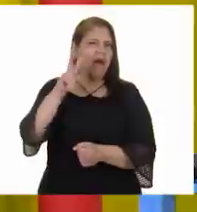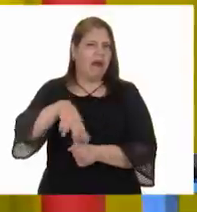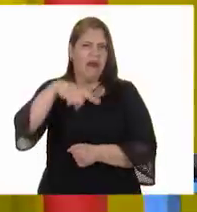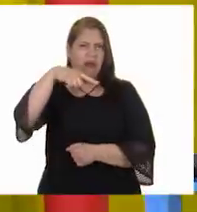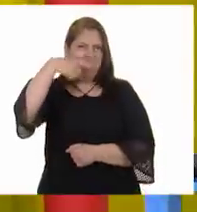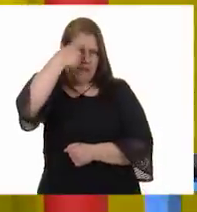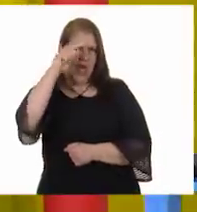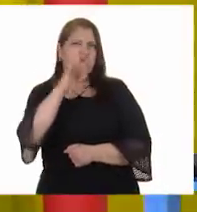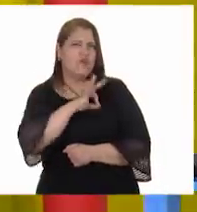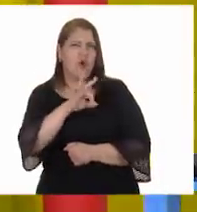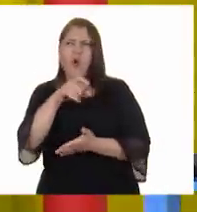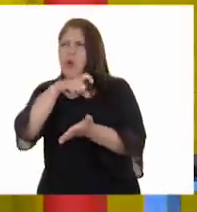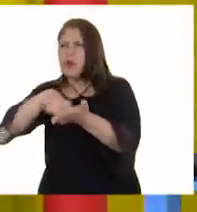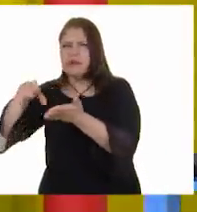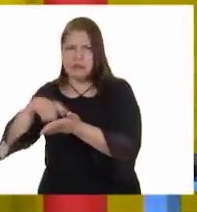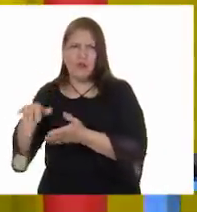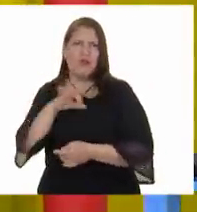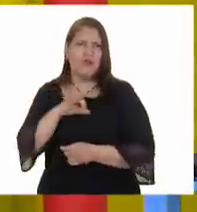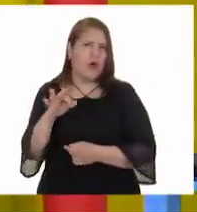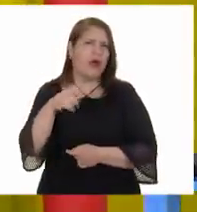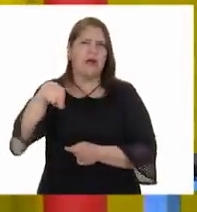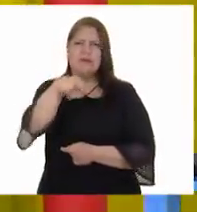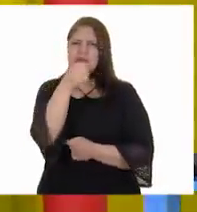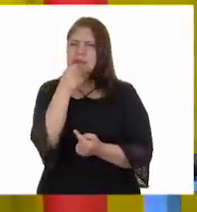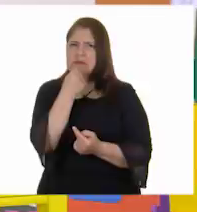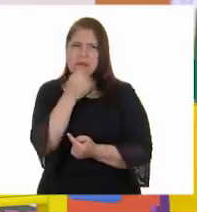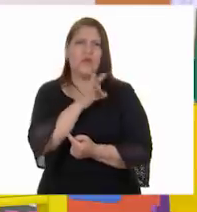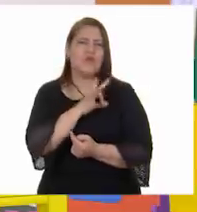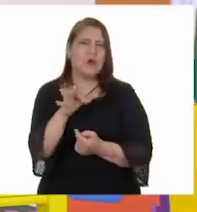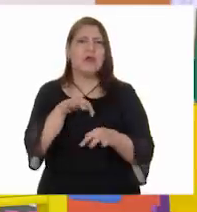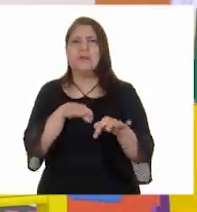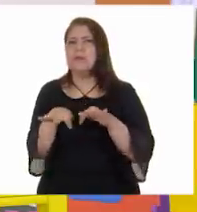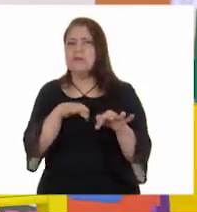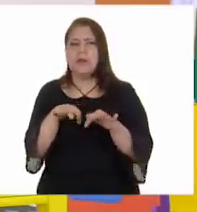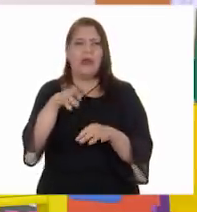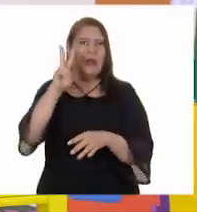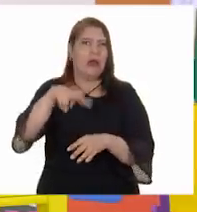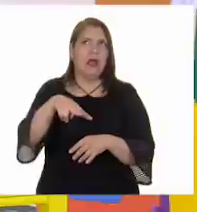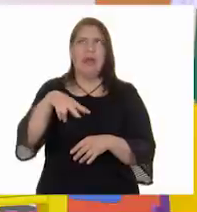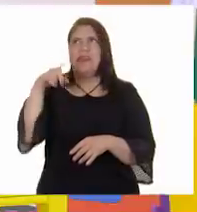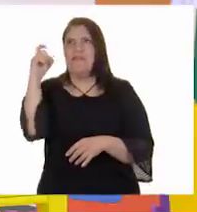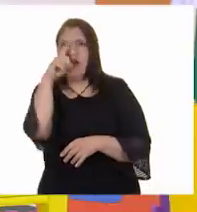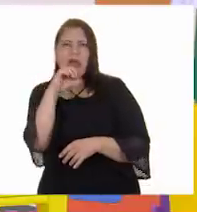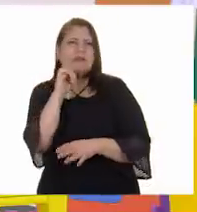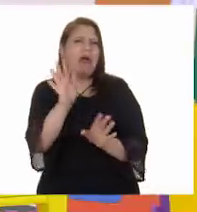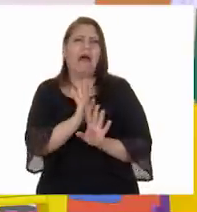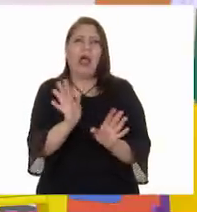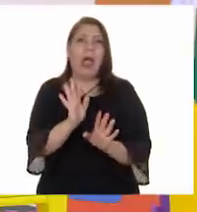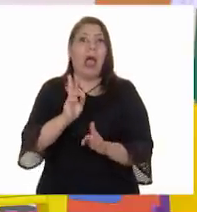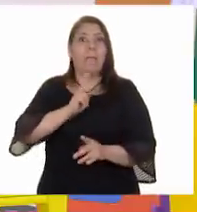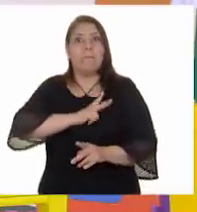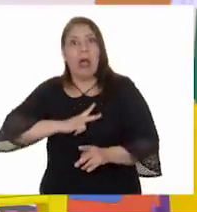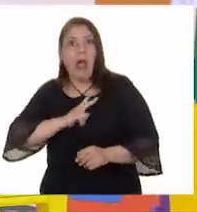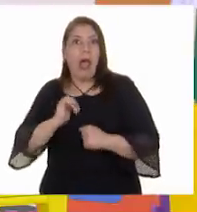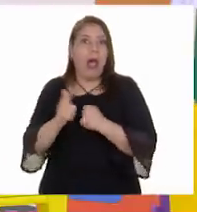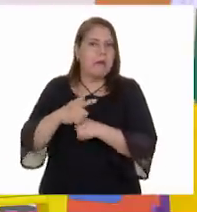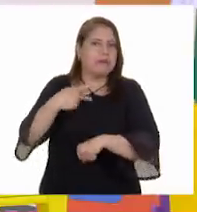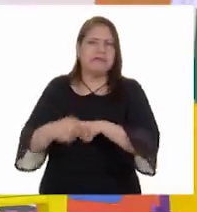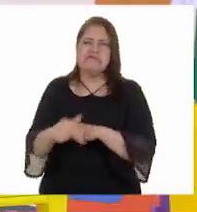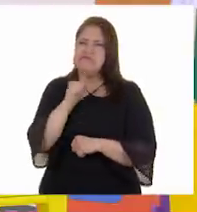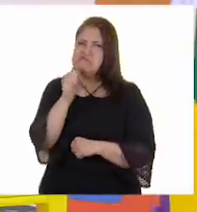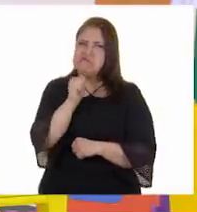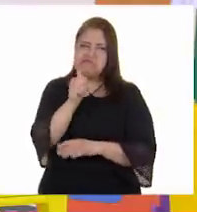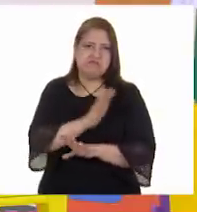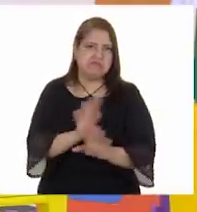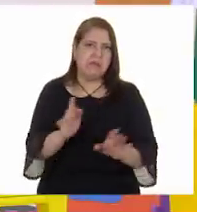de conseguir. Las niñas y los niños pueden trabajar con ellas sin ningún problema, no son tóxicas. Y podemos hacer una serie de experimentos como lo